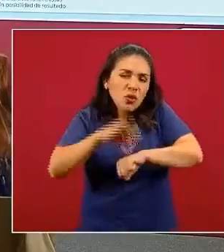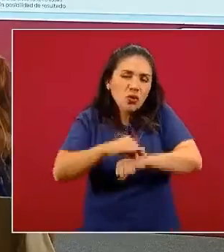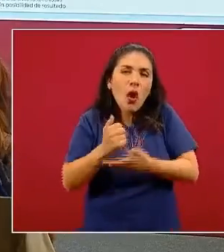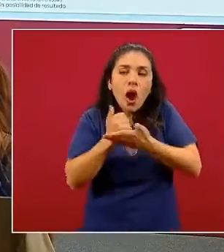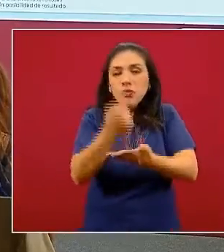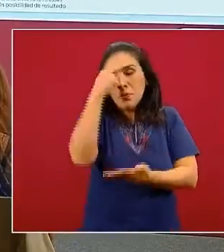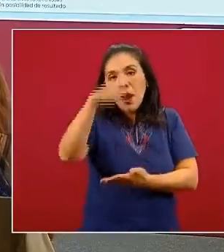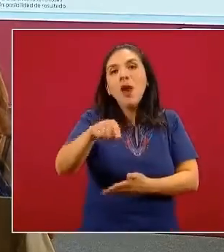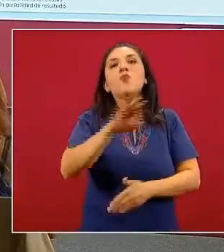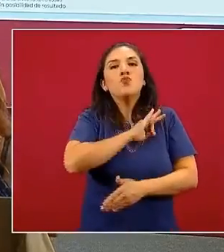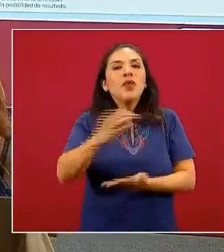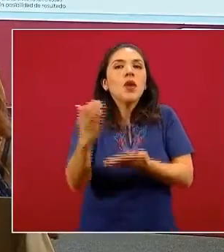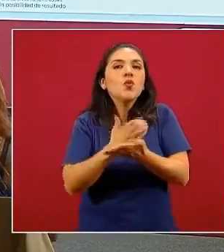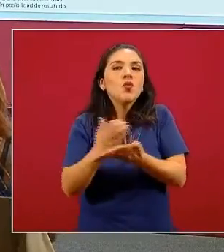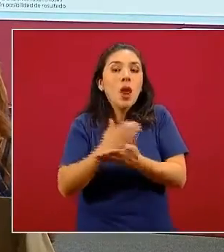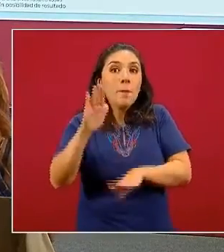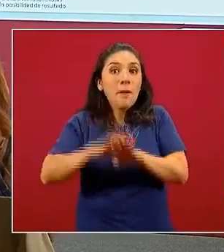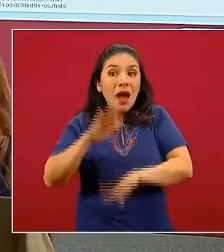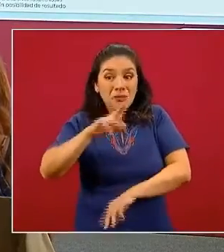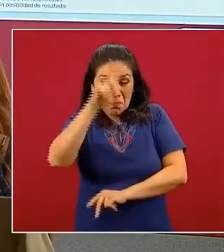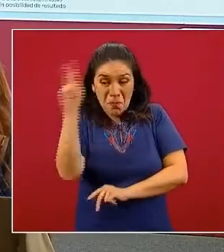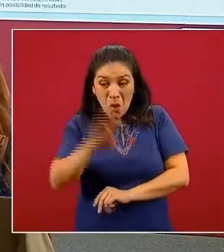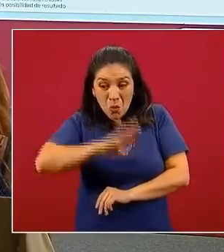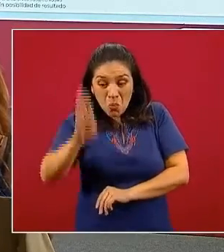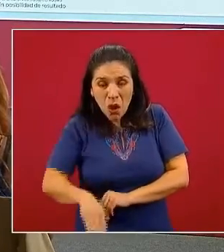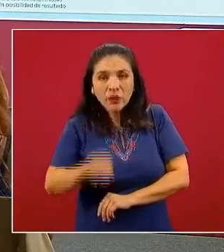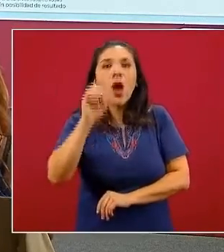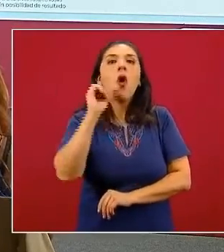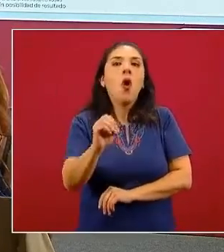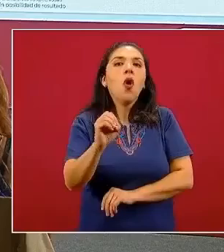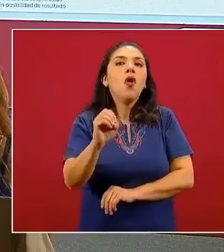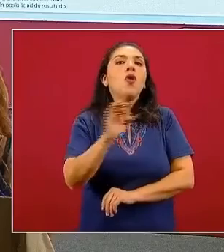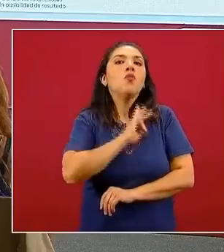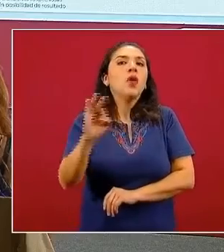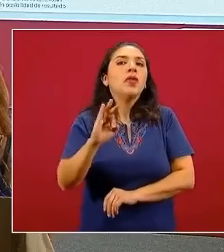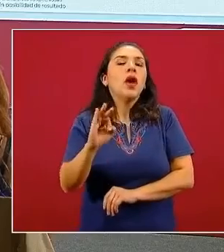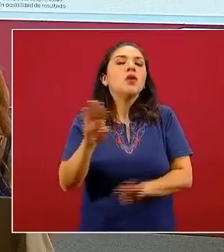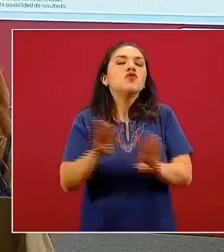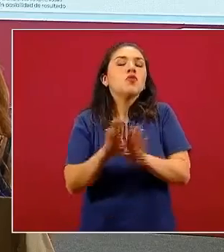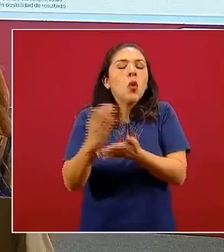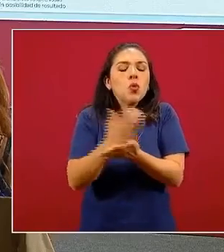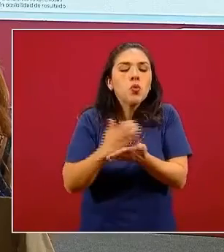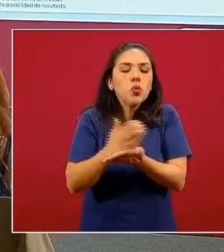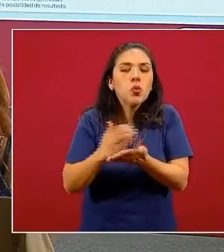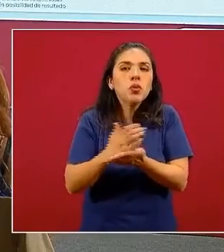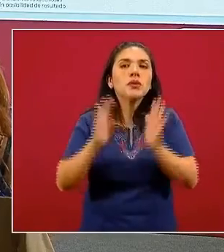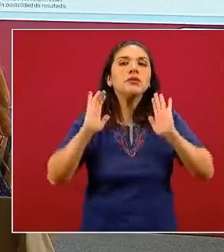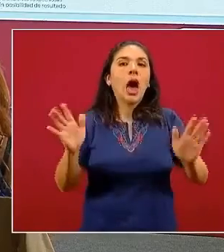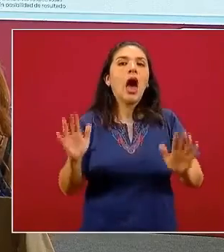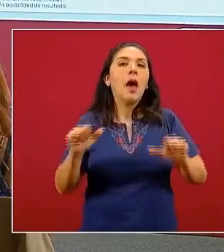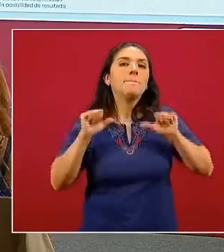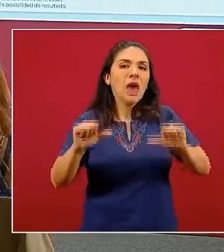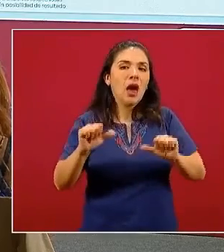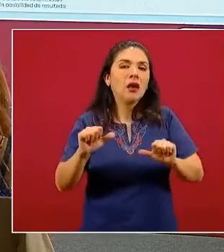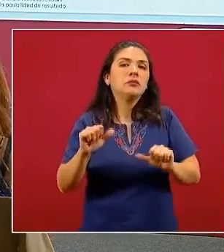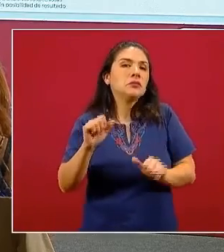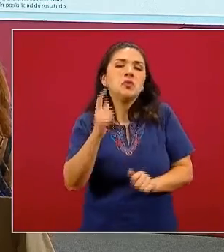gran diferencia entre una enfermedad letal o una enfermedad de la que se recupere aun cuando sea